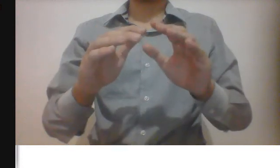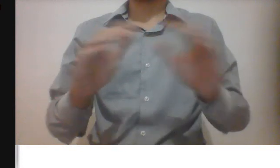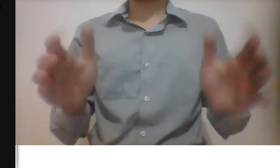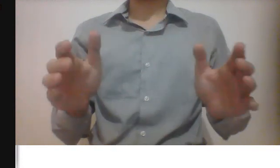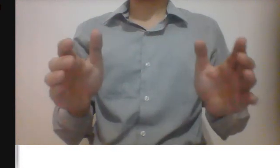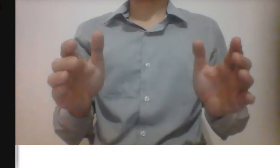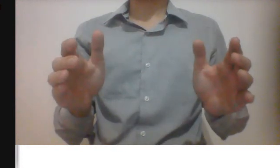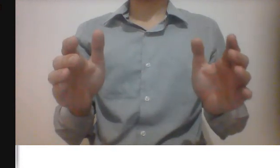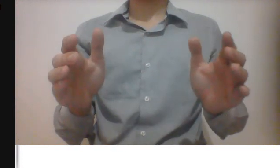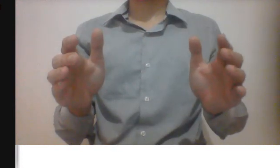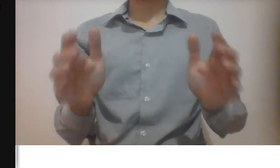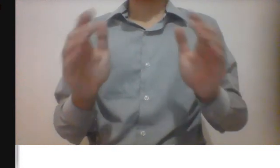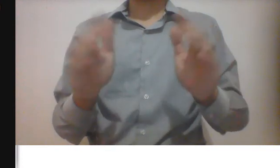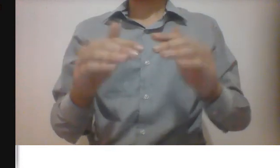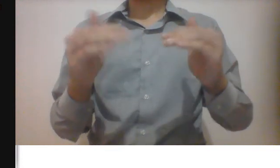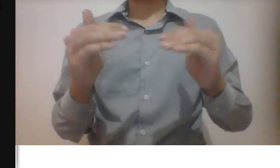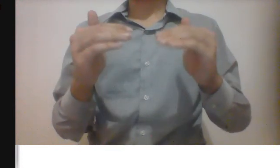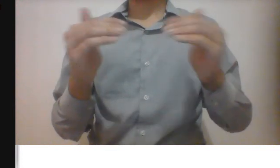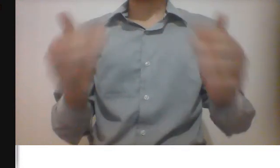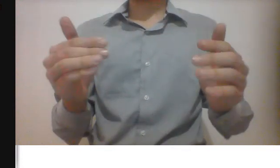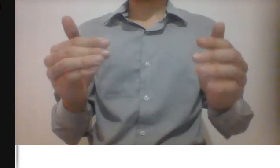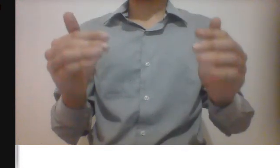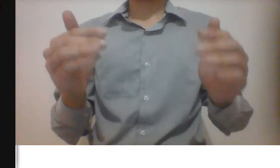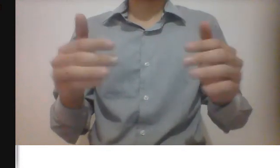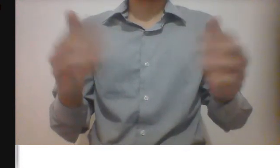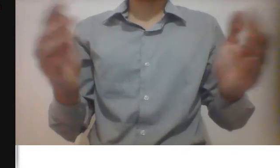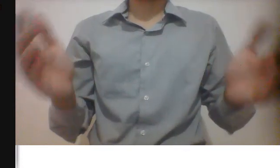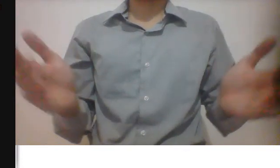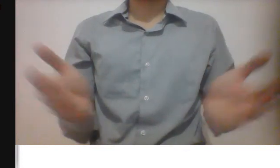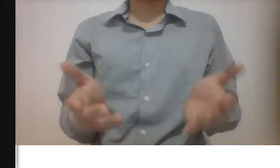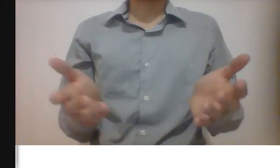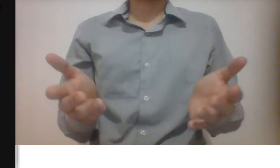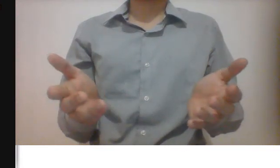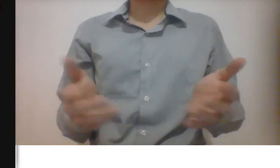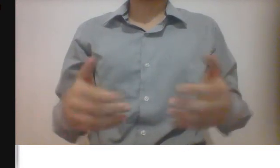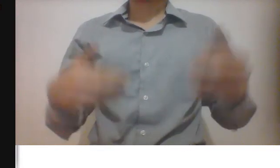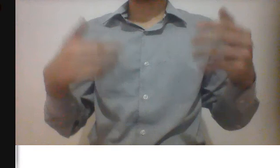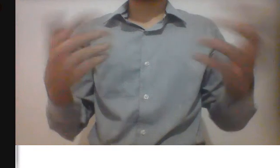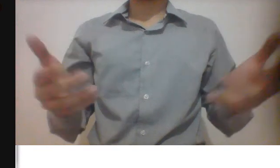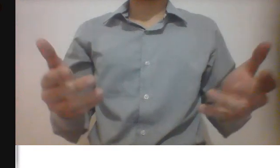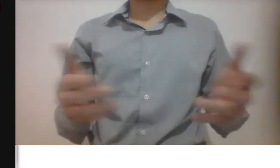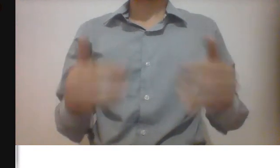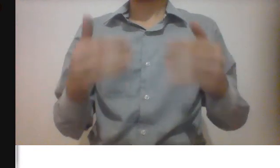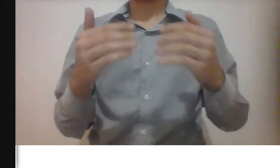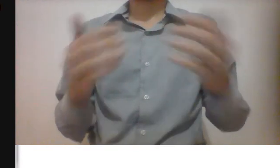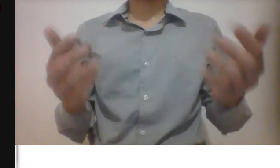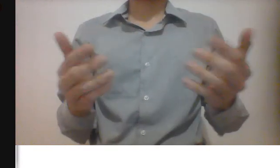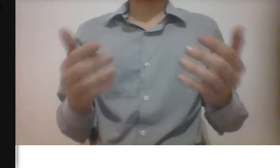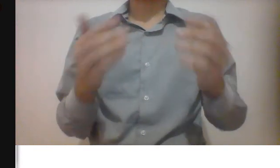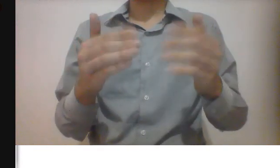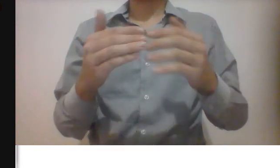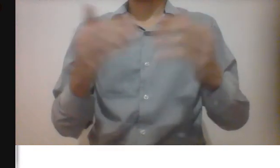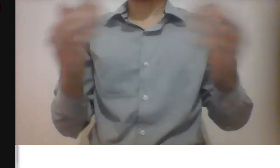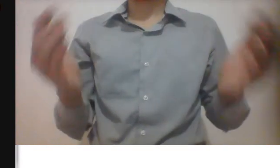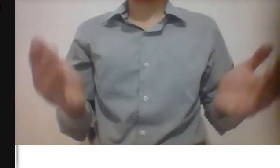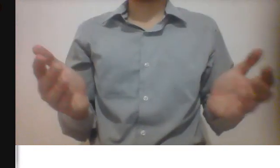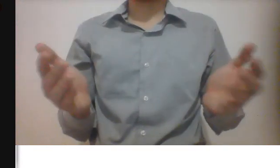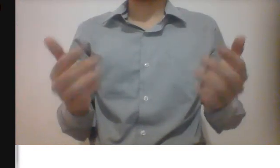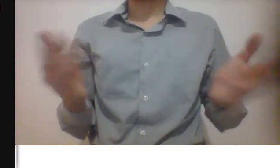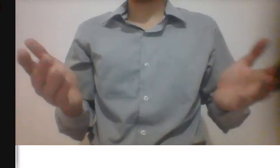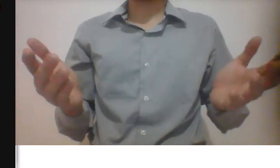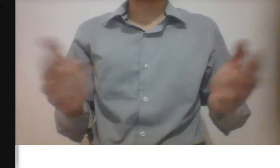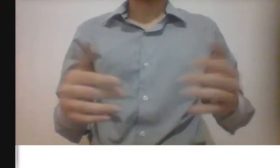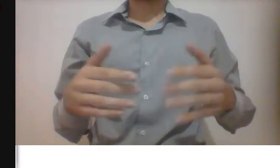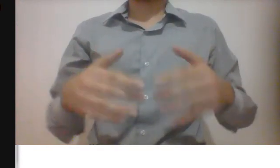que durante un tiempo bastante largo se hicieron omisos al tema de condonación de impuestos y además de eso se hicieron omisos al tema de